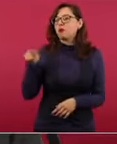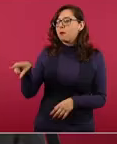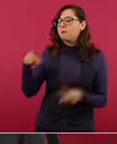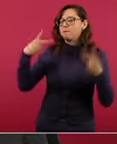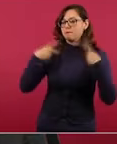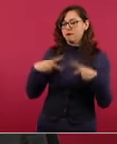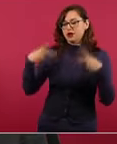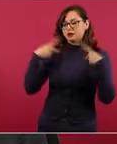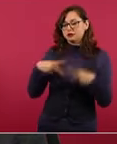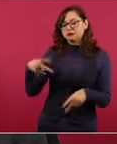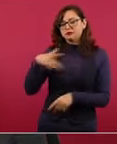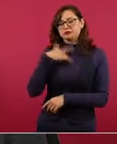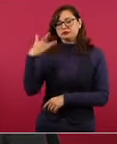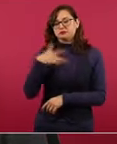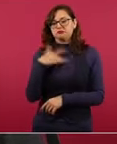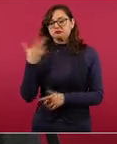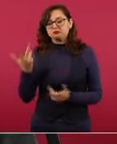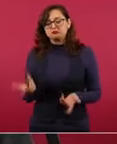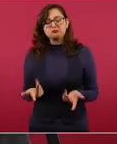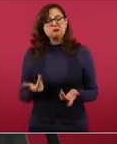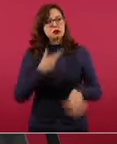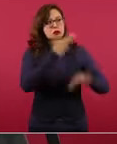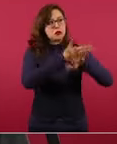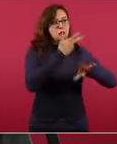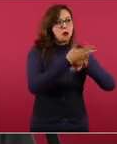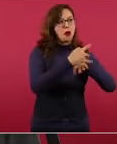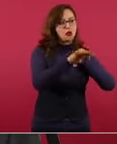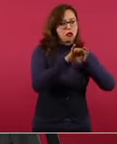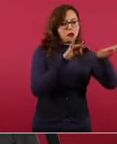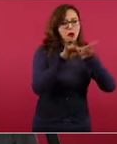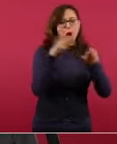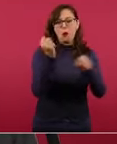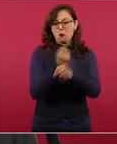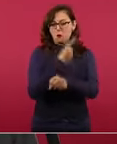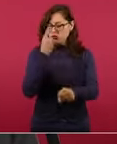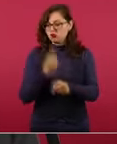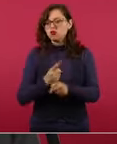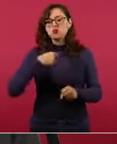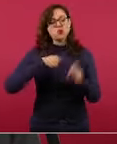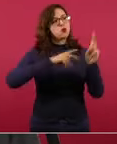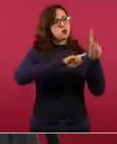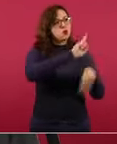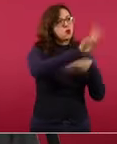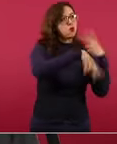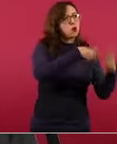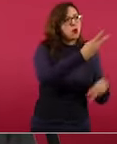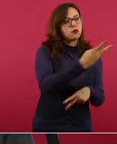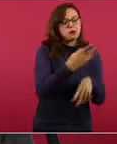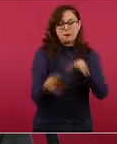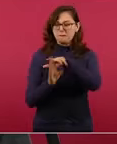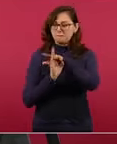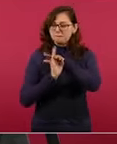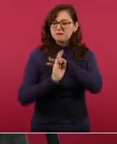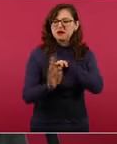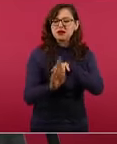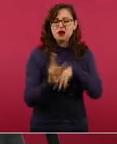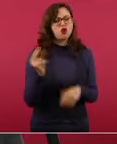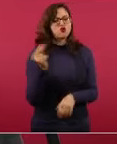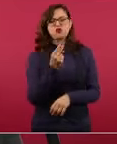aunque sea temporal de ir a estas opciones y que no tiene por qué correr todos los riesgos